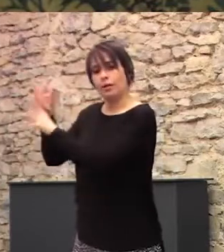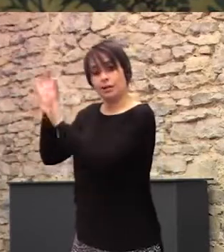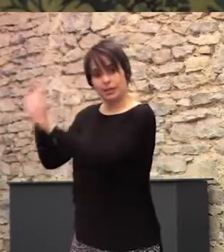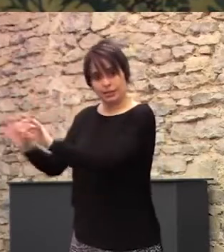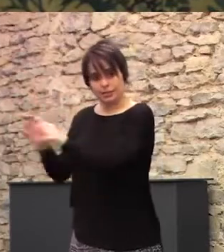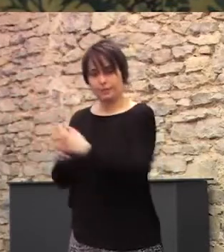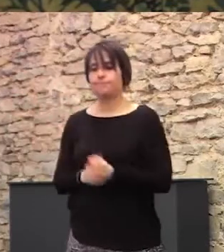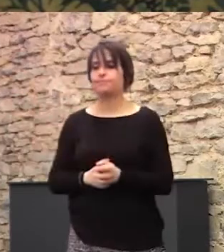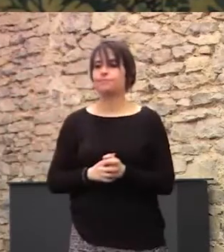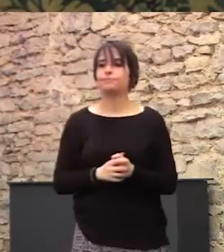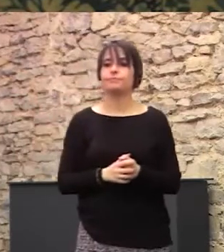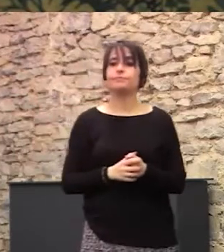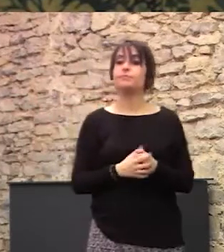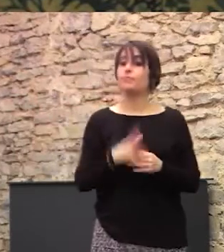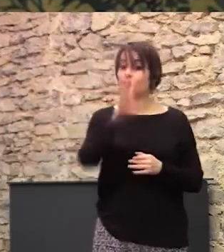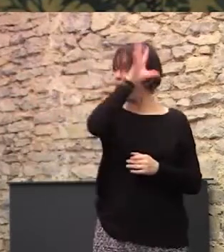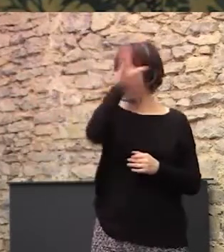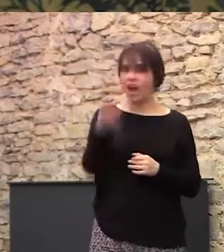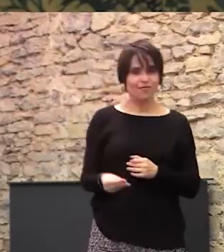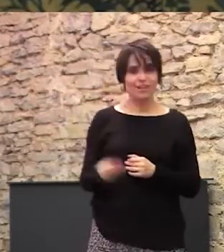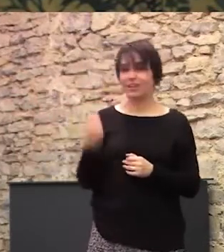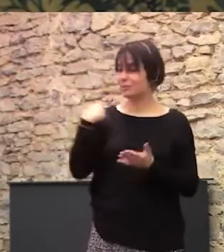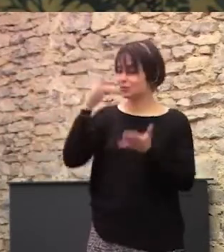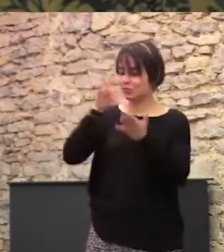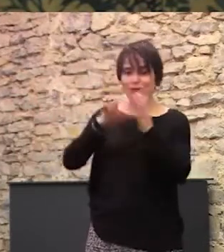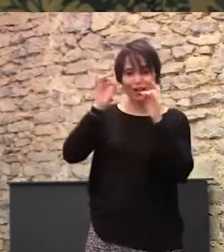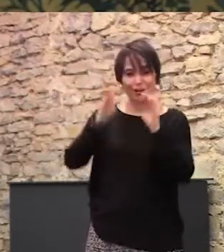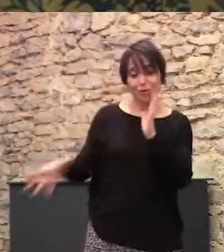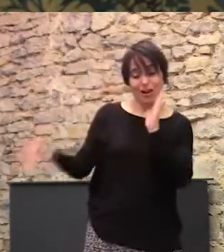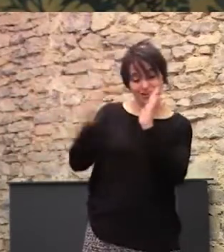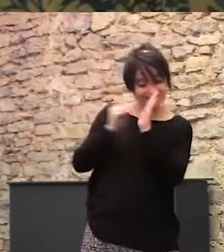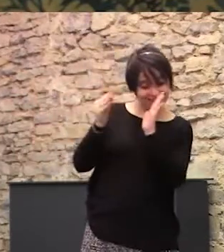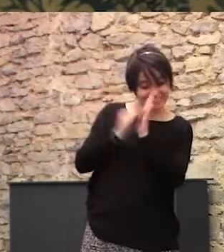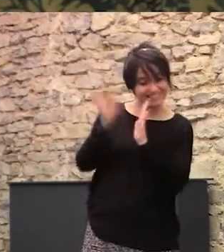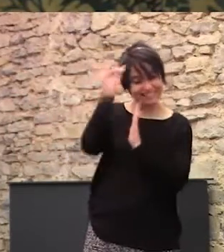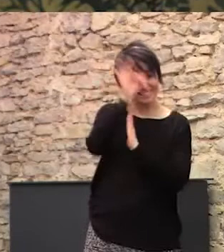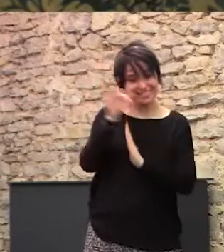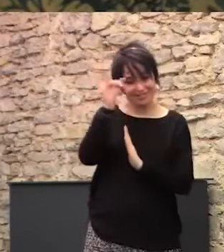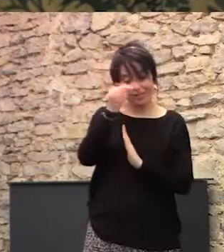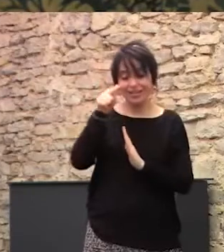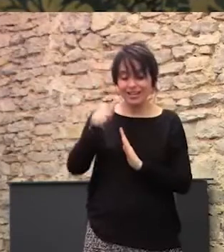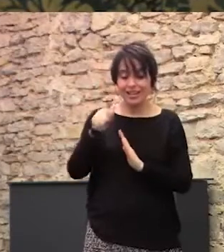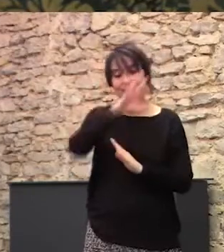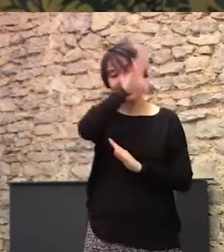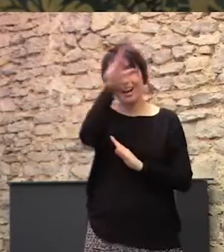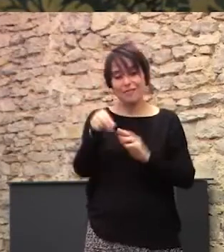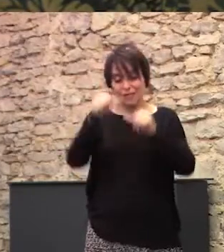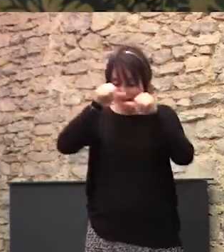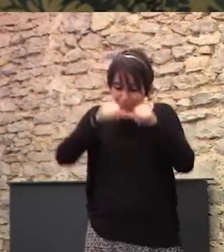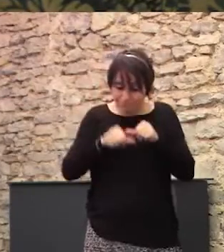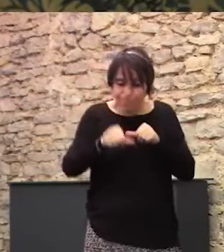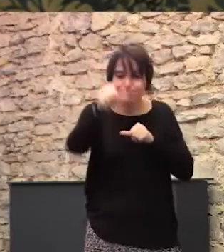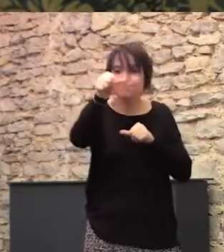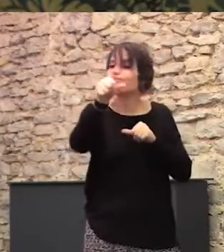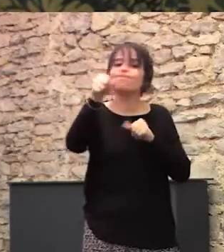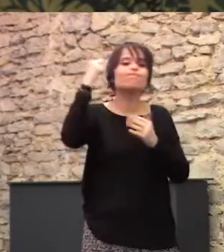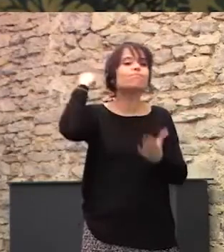recogen también todo ese pensamiento que está. Y la emergencia, digamos, el punto ahí de inflexión lo